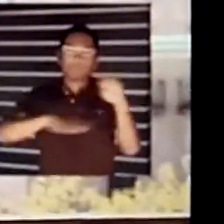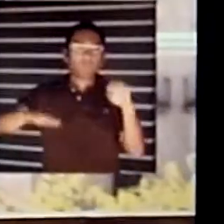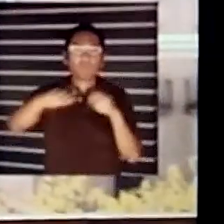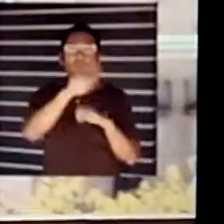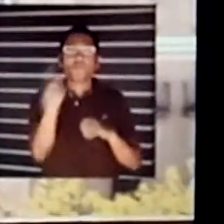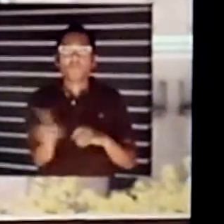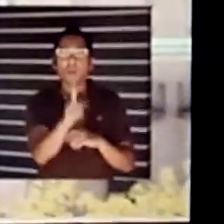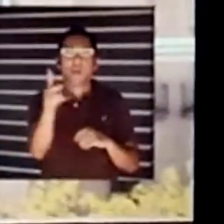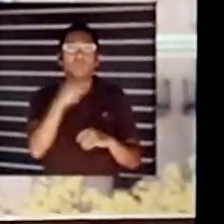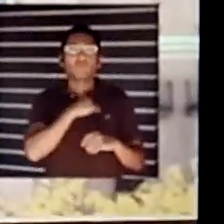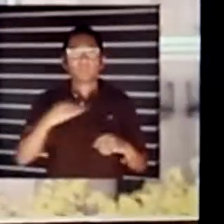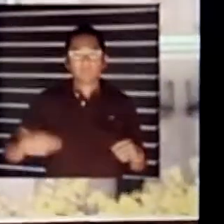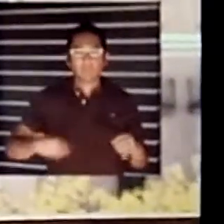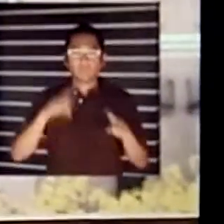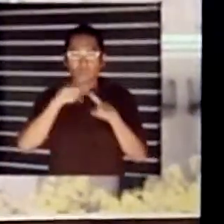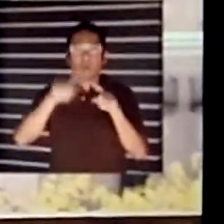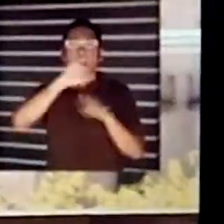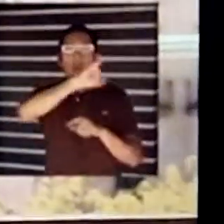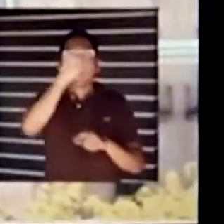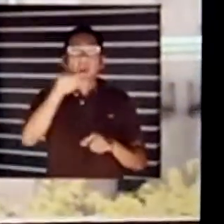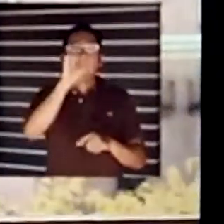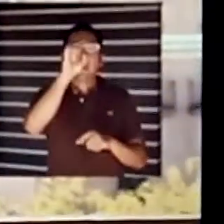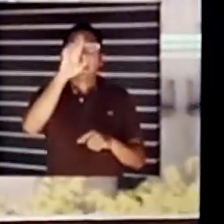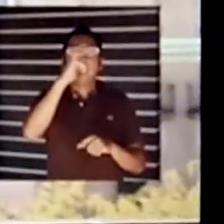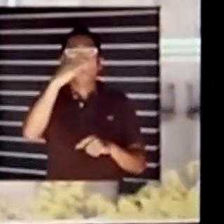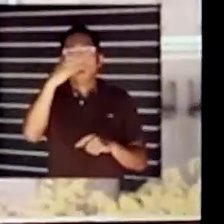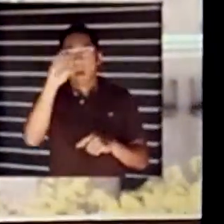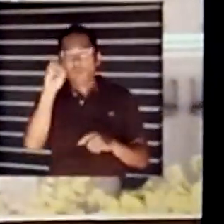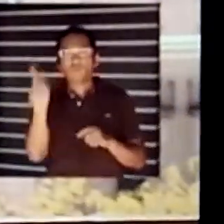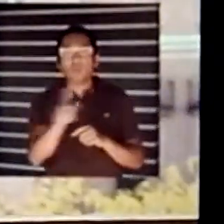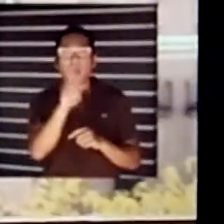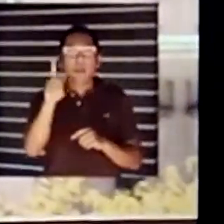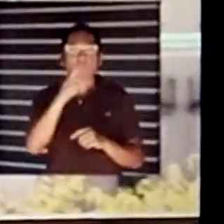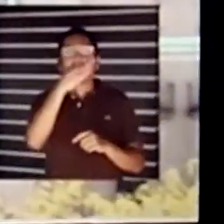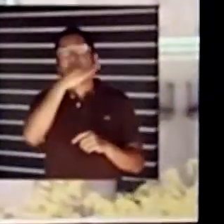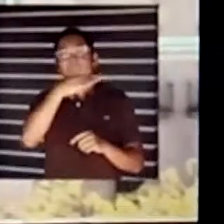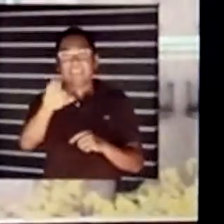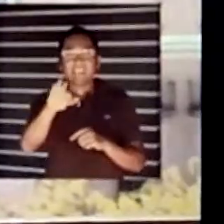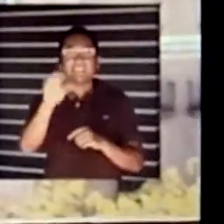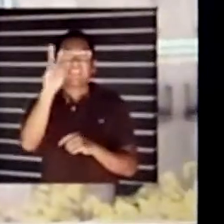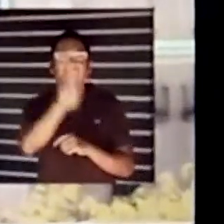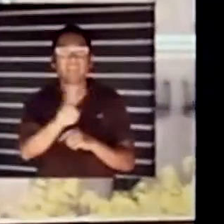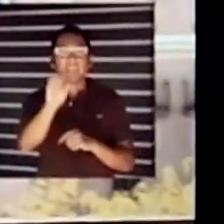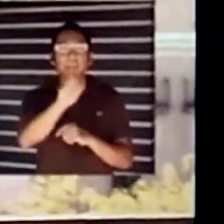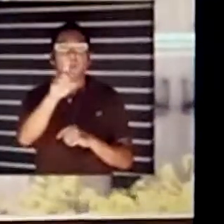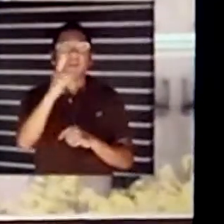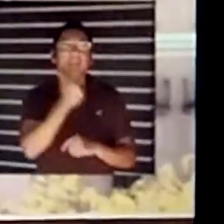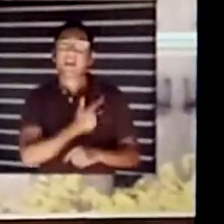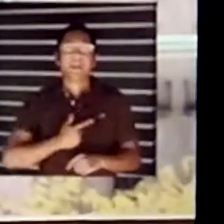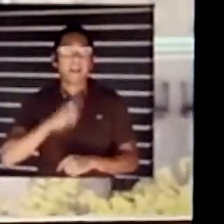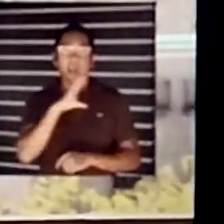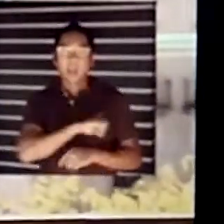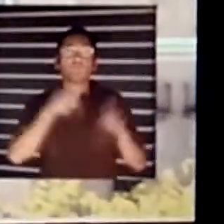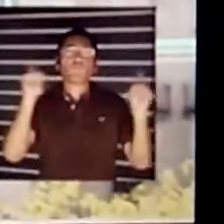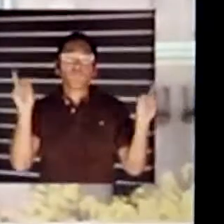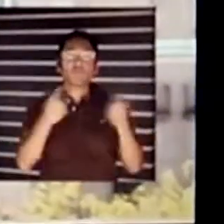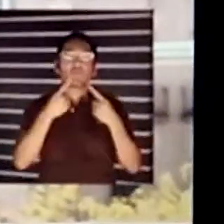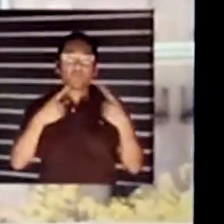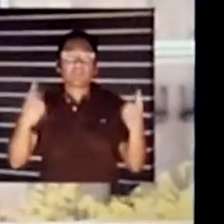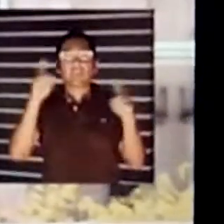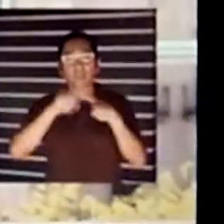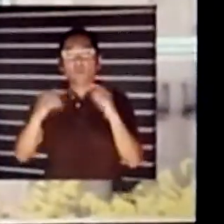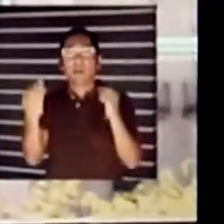actividades porque bueno, Geráguaro se viste de fiesta este fin de semana para todos aquellos que les guste la música y por